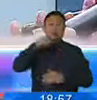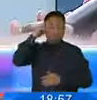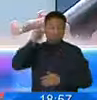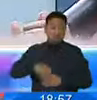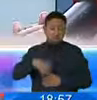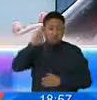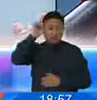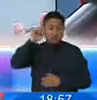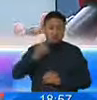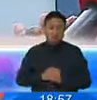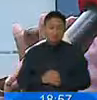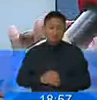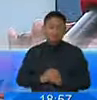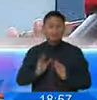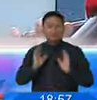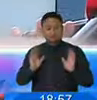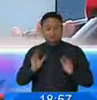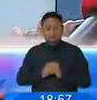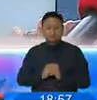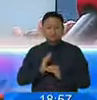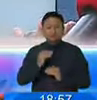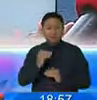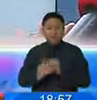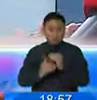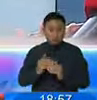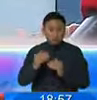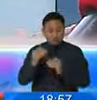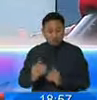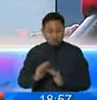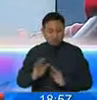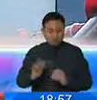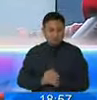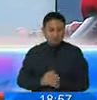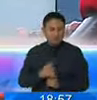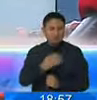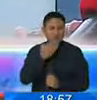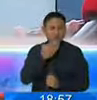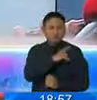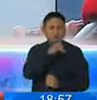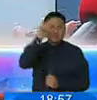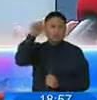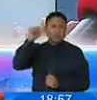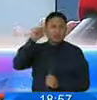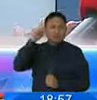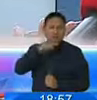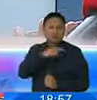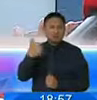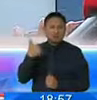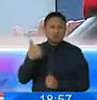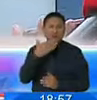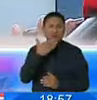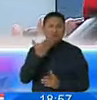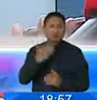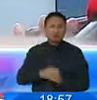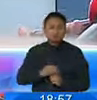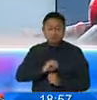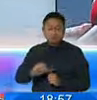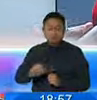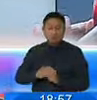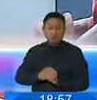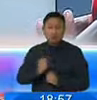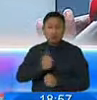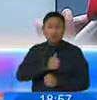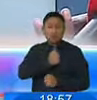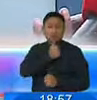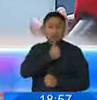Habrá que determinar en su debido momento cómo se filtraron cómo se filtró un audio que es parte de la cooperación